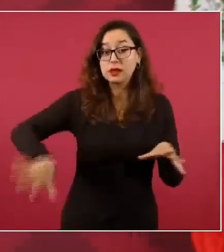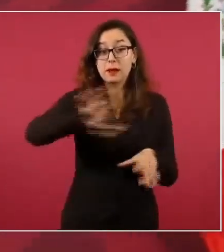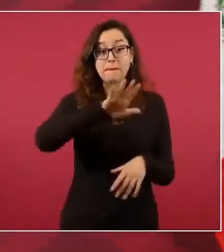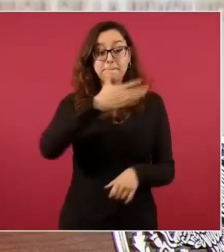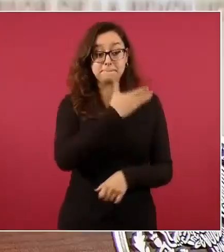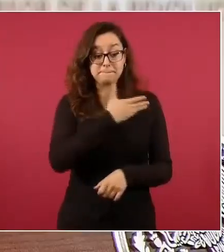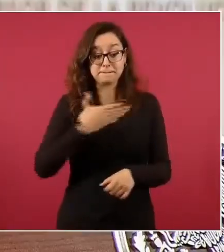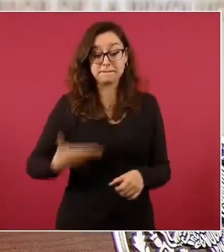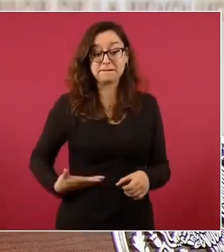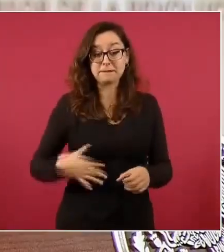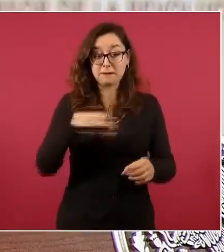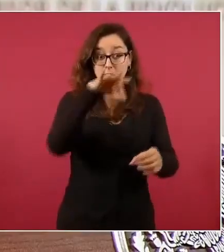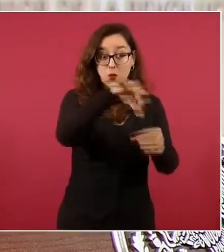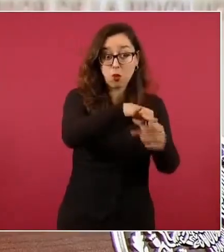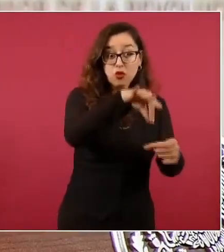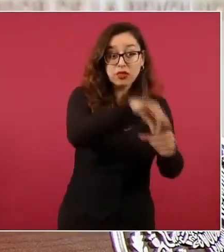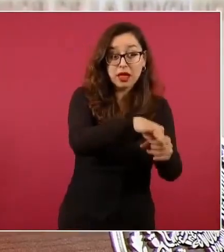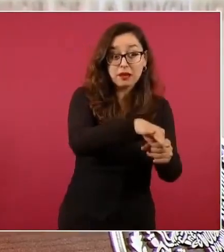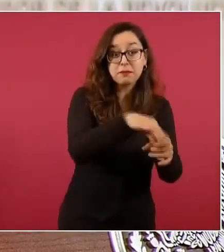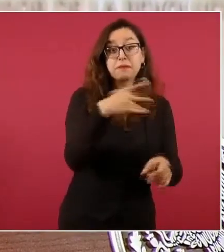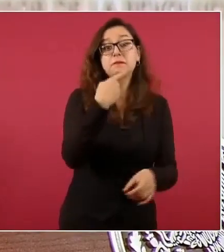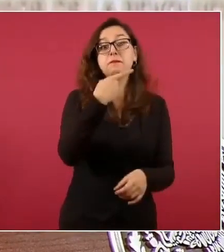se vote también